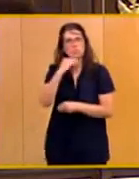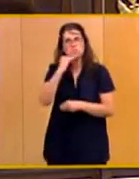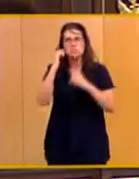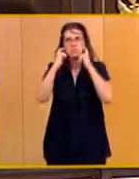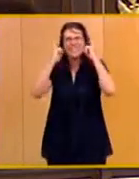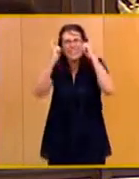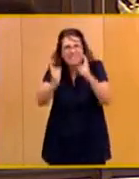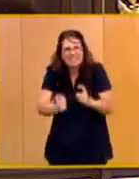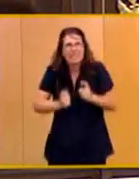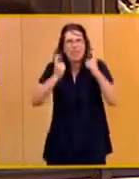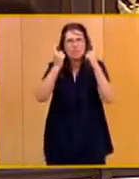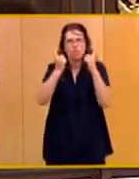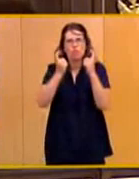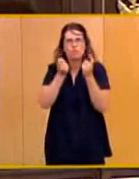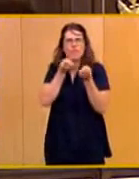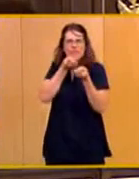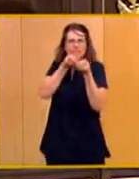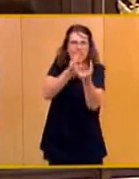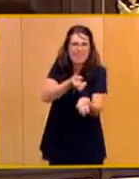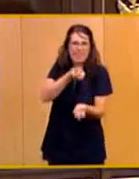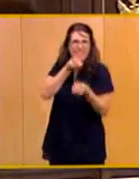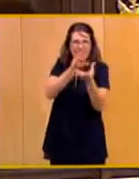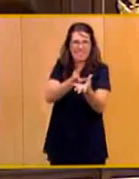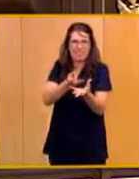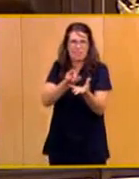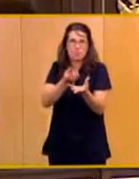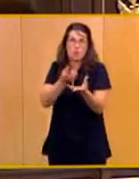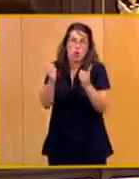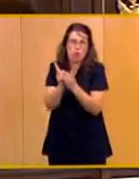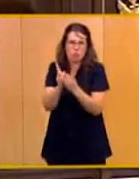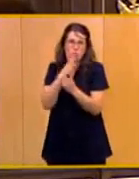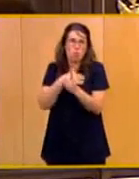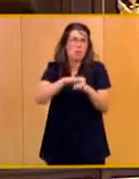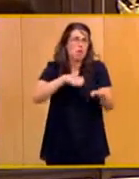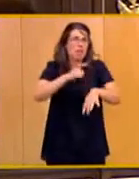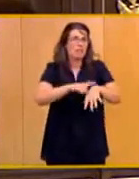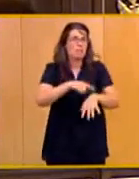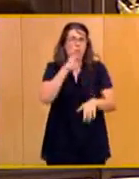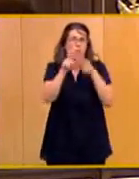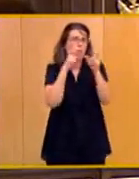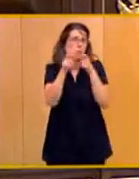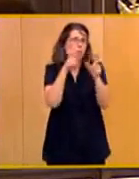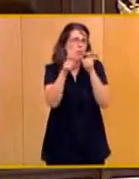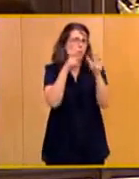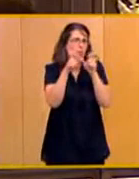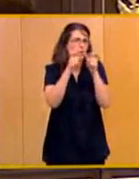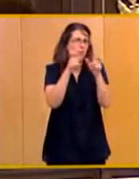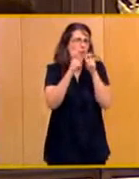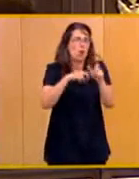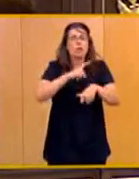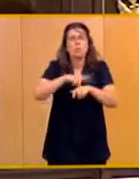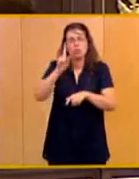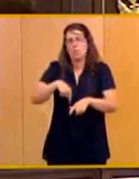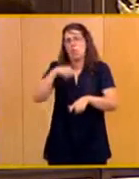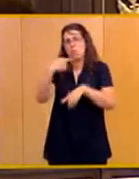relato, porque la mayoría del tiempo se lo ha dedicado a descalificarme, y la otra a expresar la falta de confianza para desembocar en esa